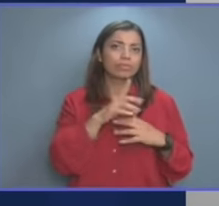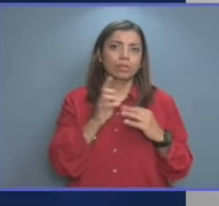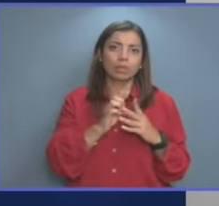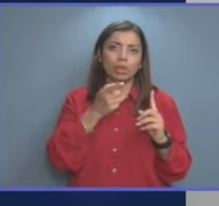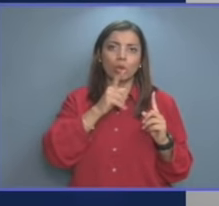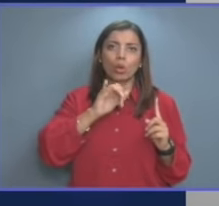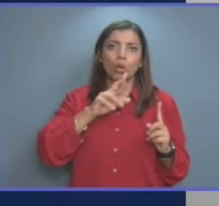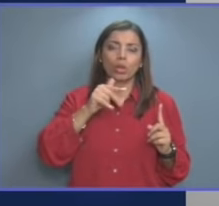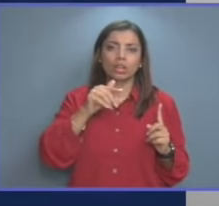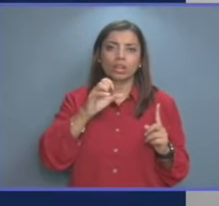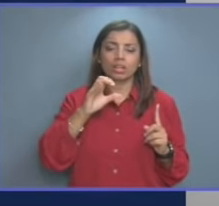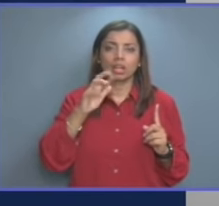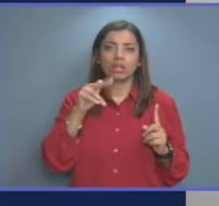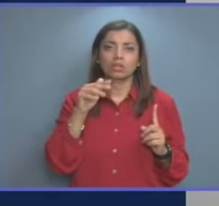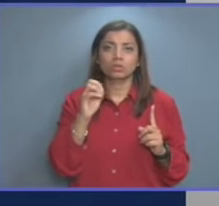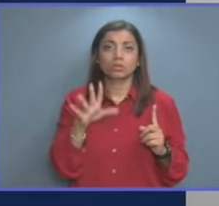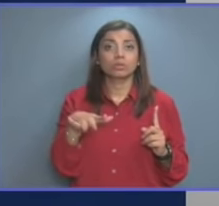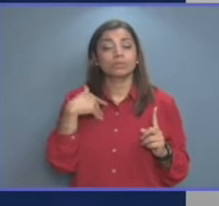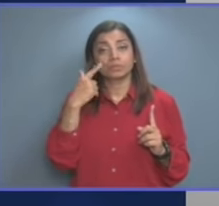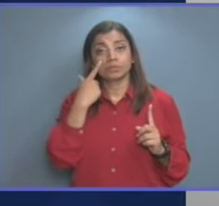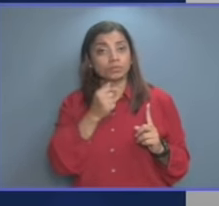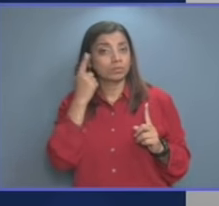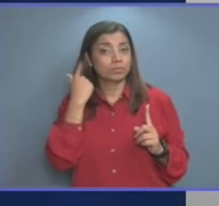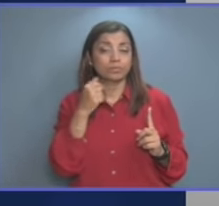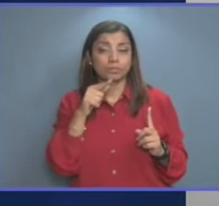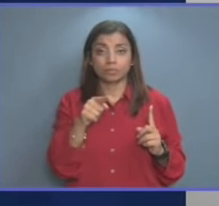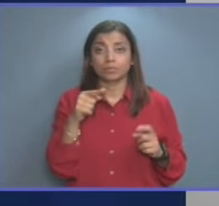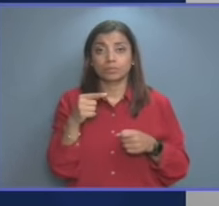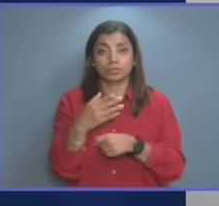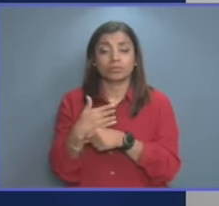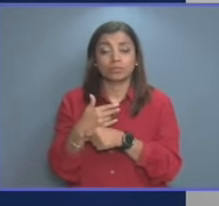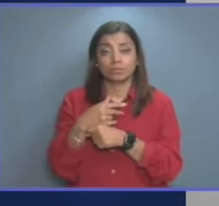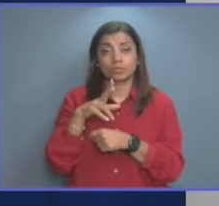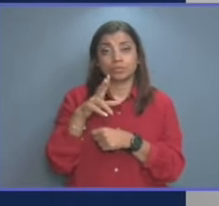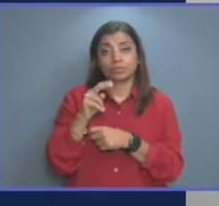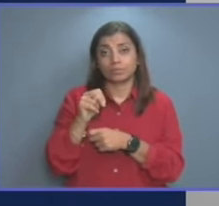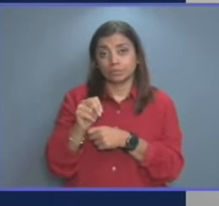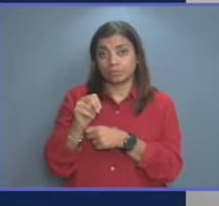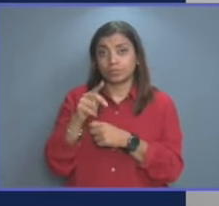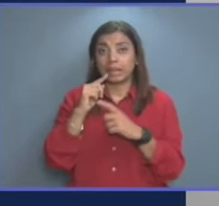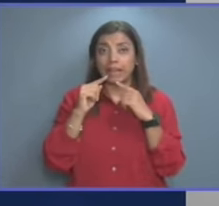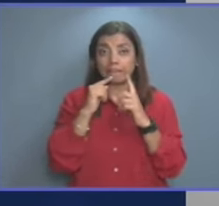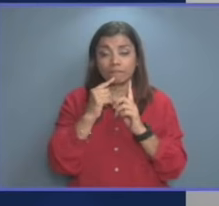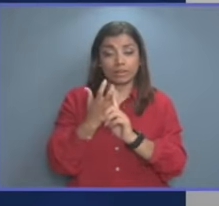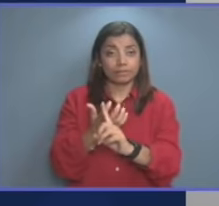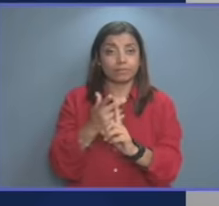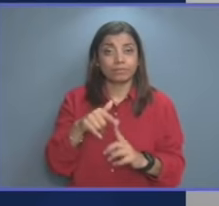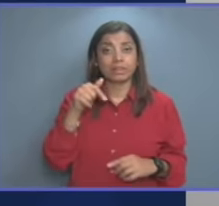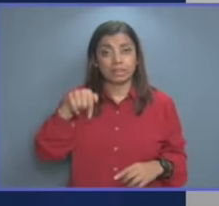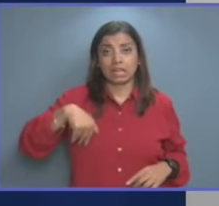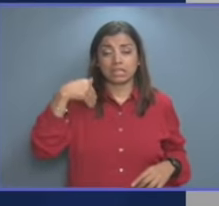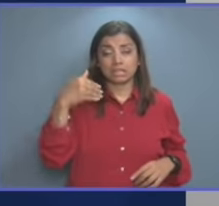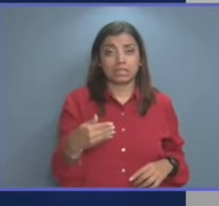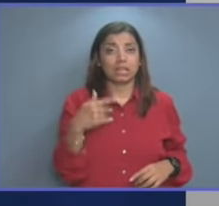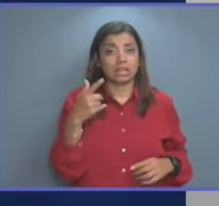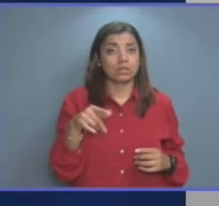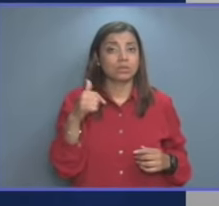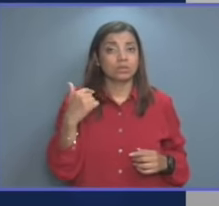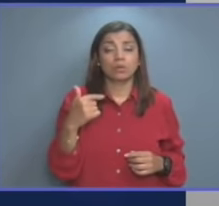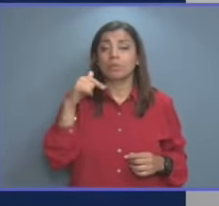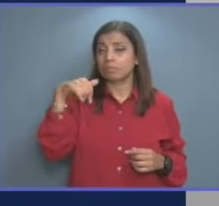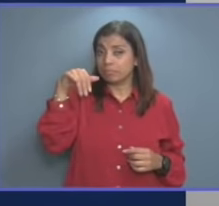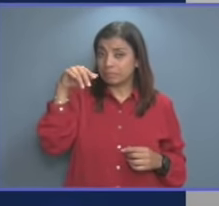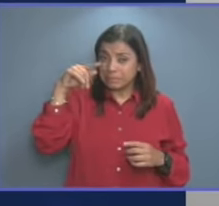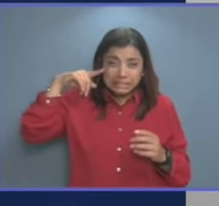castro mientras tanto el jefe de fracción de nuevas ideas cristian guevara adelantó que este año pueda perseguir más arduamente